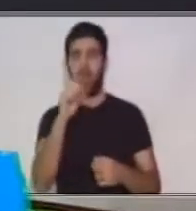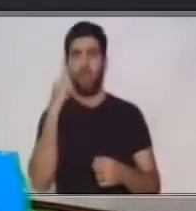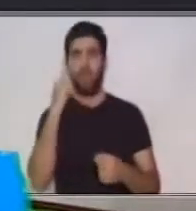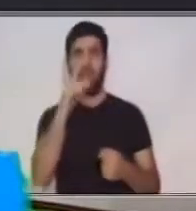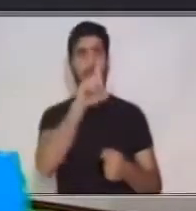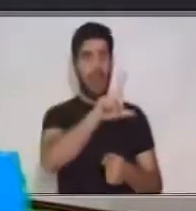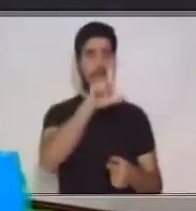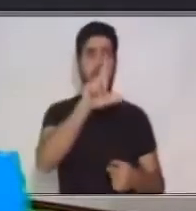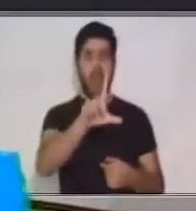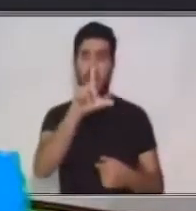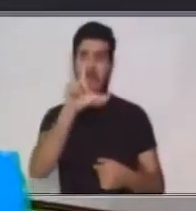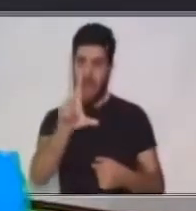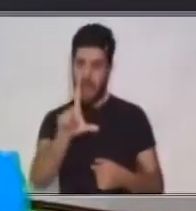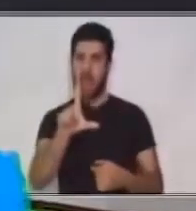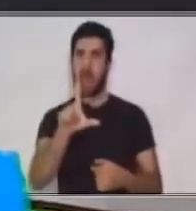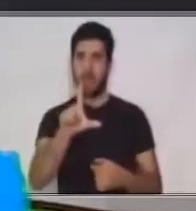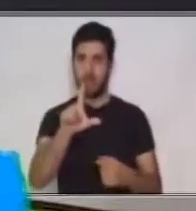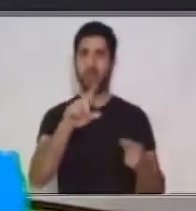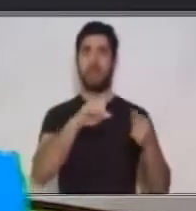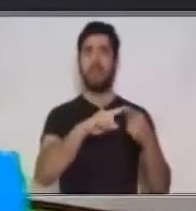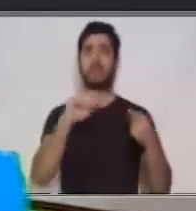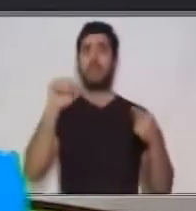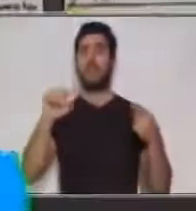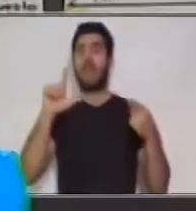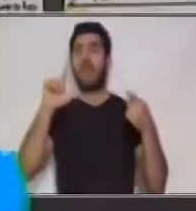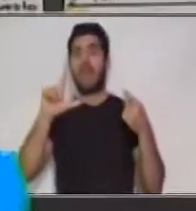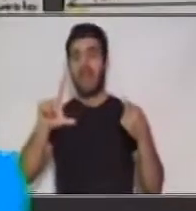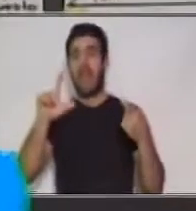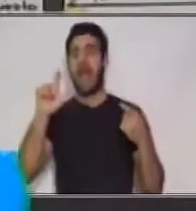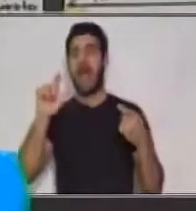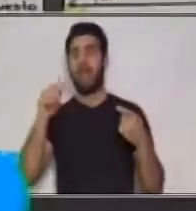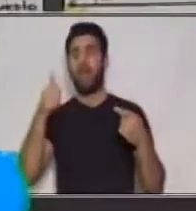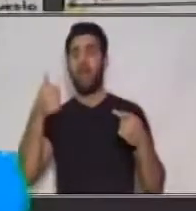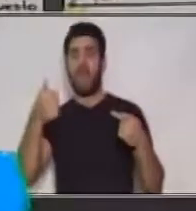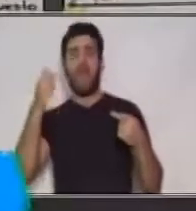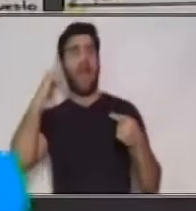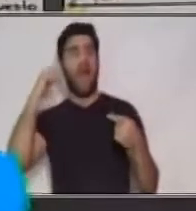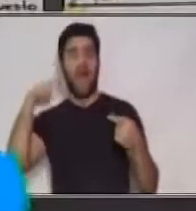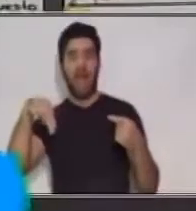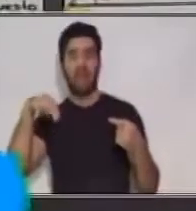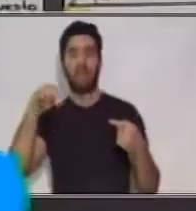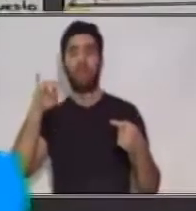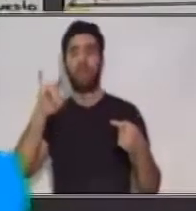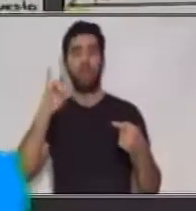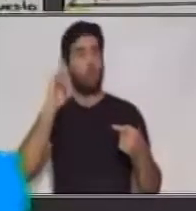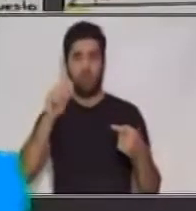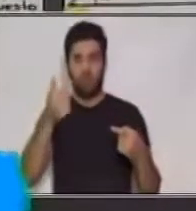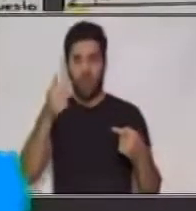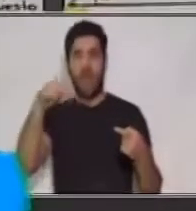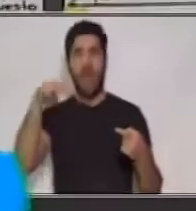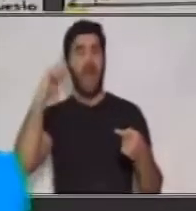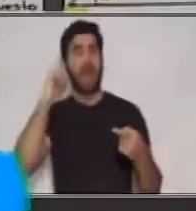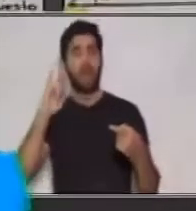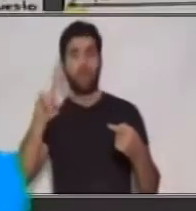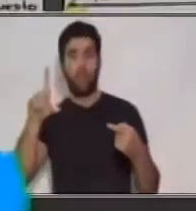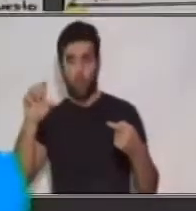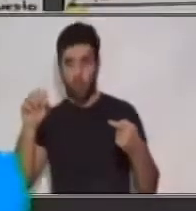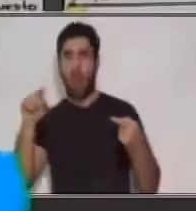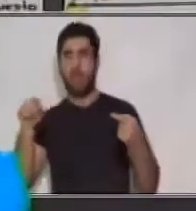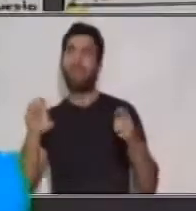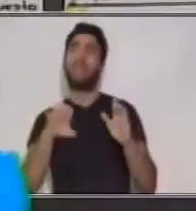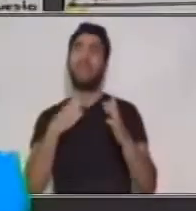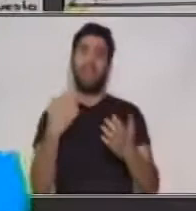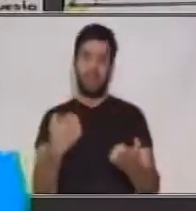postulado lado, lado, lado. ¿Sí? Entonces, quiere decir de que si sus tres lados son iguales, yo voy a decir que